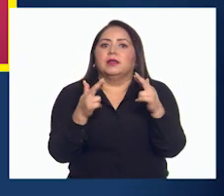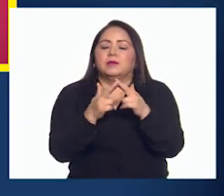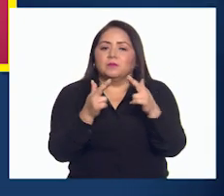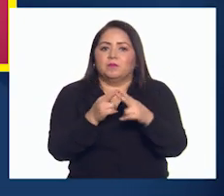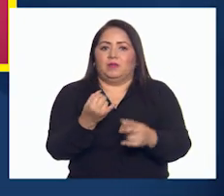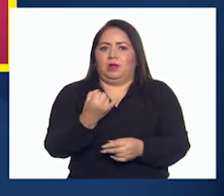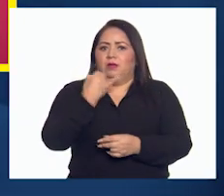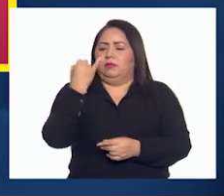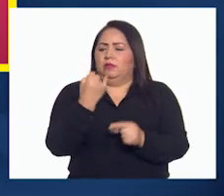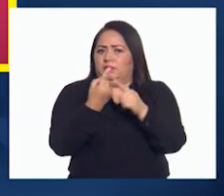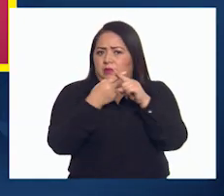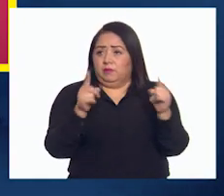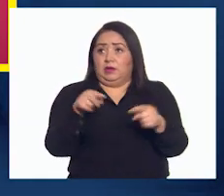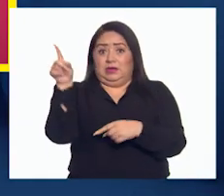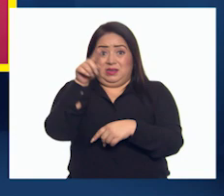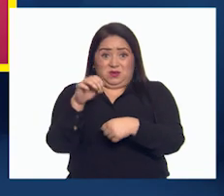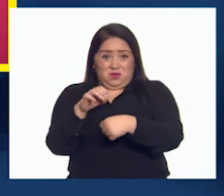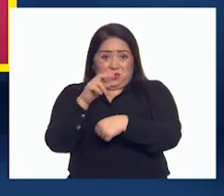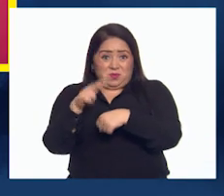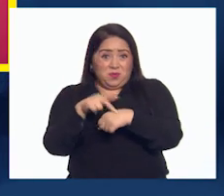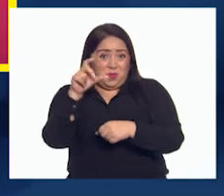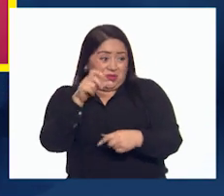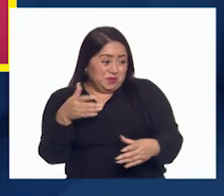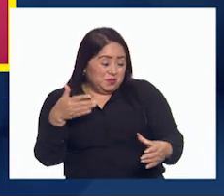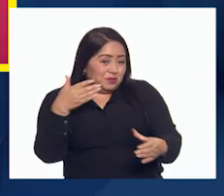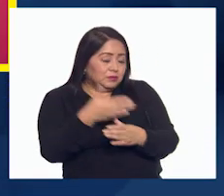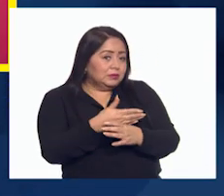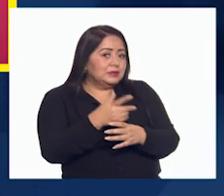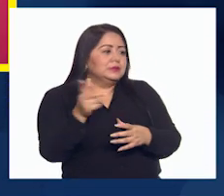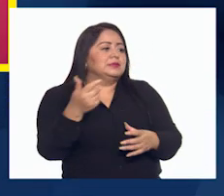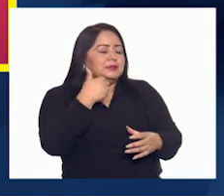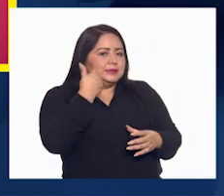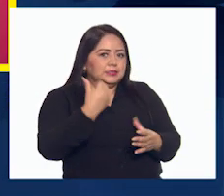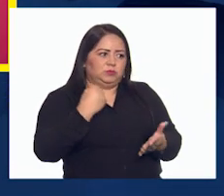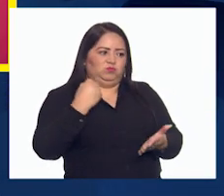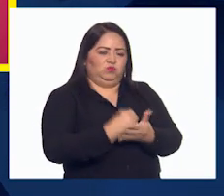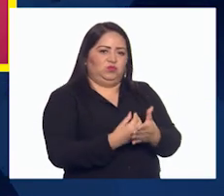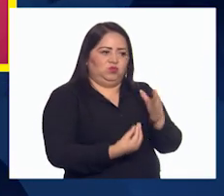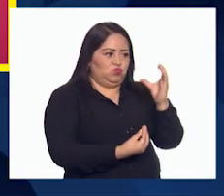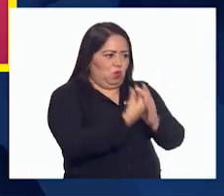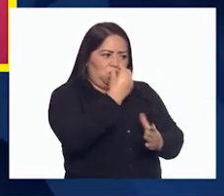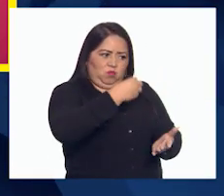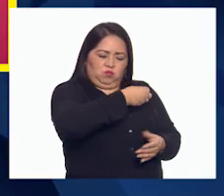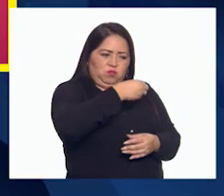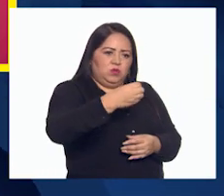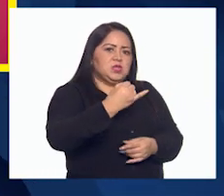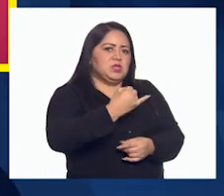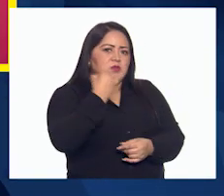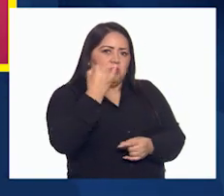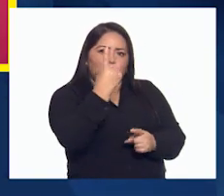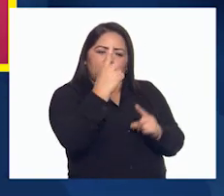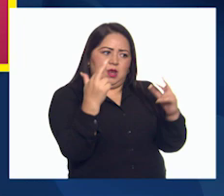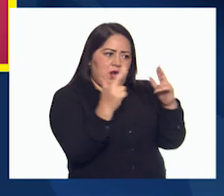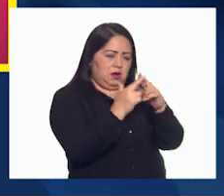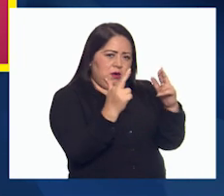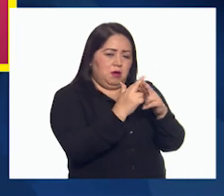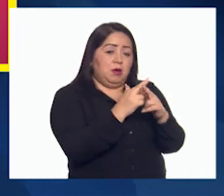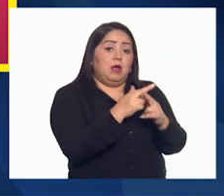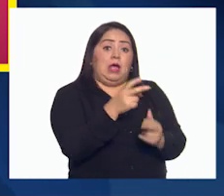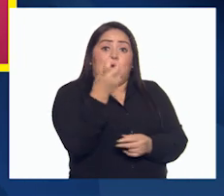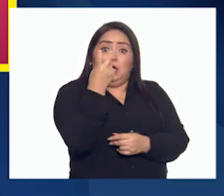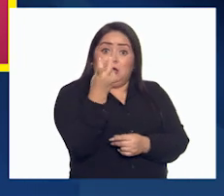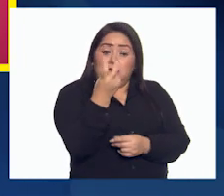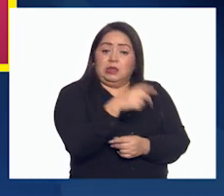diferentes lenguas, los europeos, cuando llegaron, intentaron imponer un solo idioma y una sola religión.